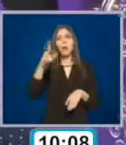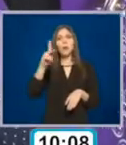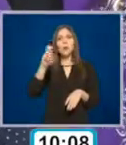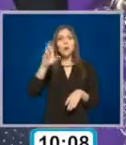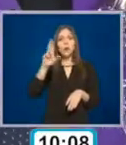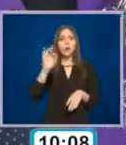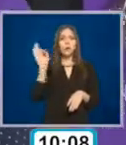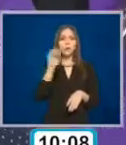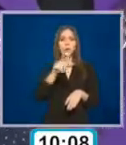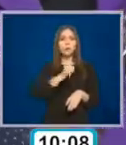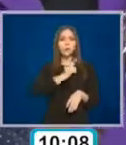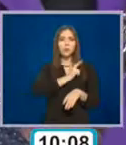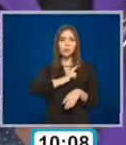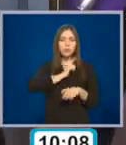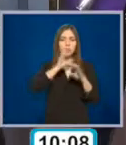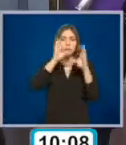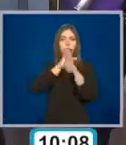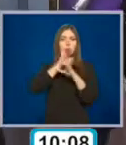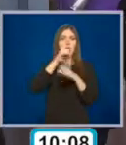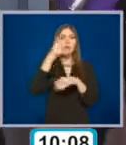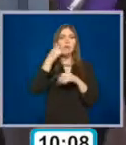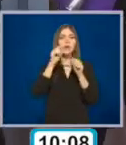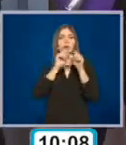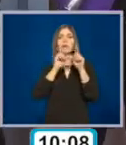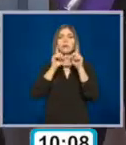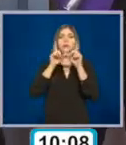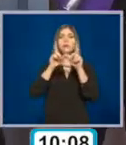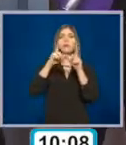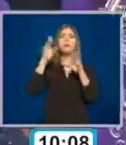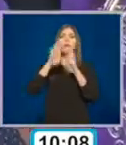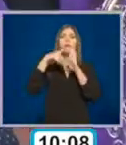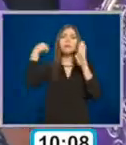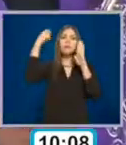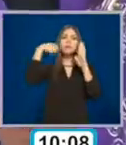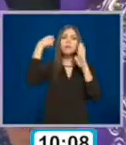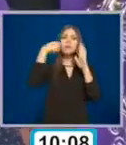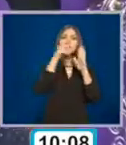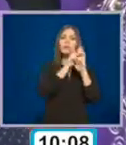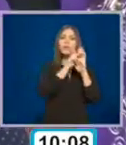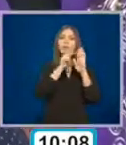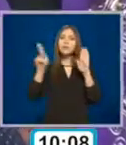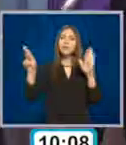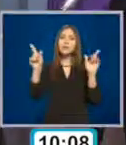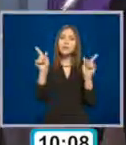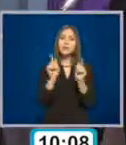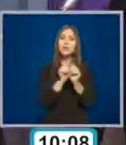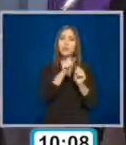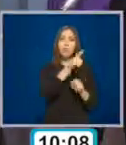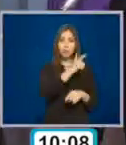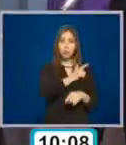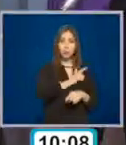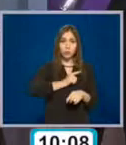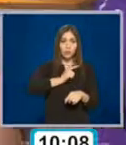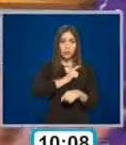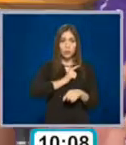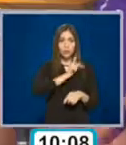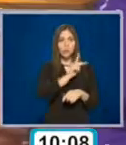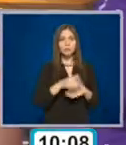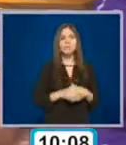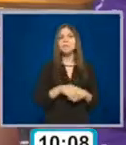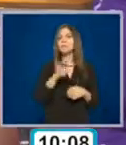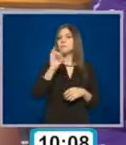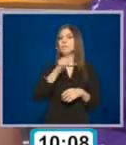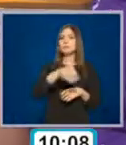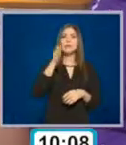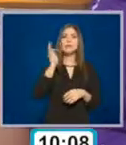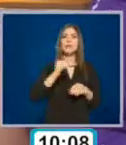participar tal vez en alguna serie? Ya ves que se está usando mucho que las cantantes del regional mexicano pues aparecen ahí en las series de televisión. Claro que sí, todo lo que sea trabajo yo